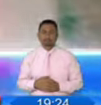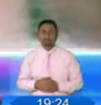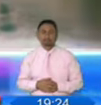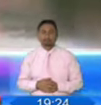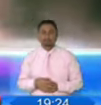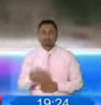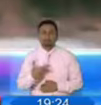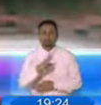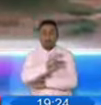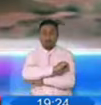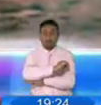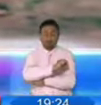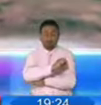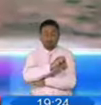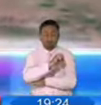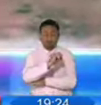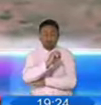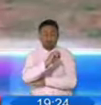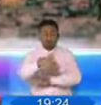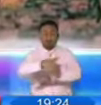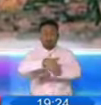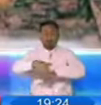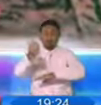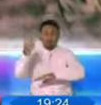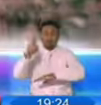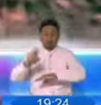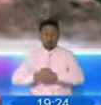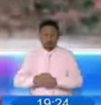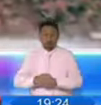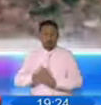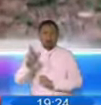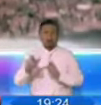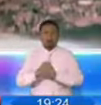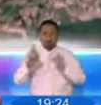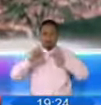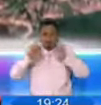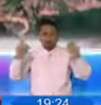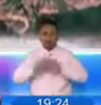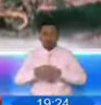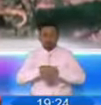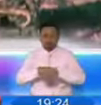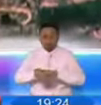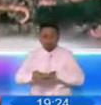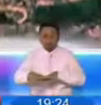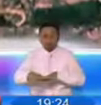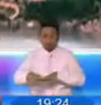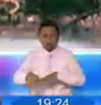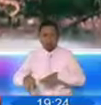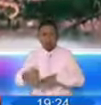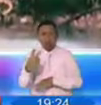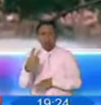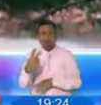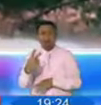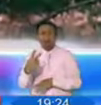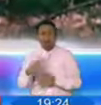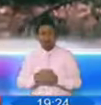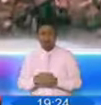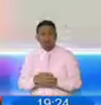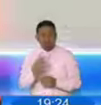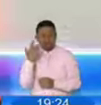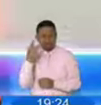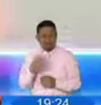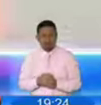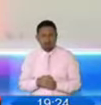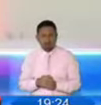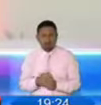el sol hacía presencia en las calles del suroeste, alguien gritó que en las riberas del Salado se lograba divisar dos bultos extraños,